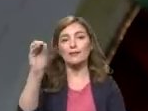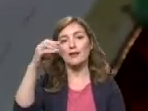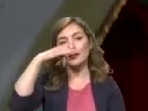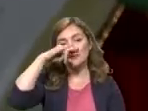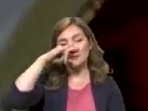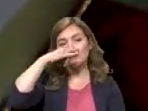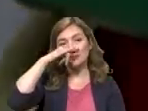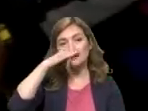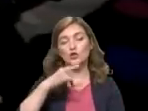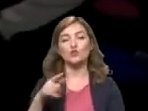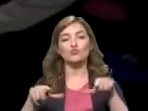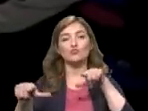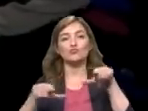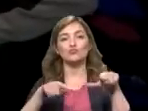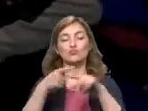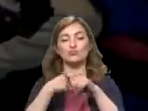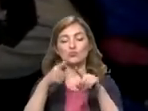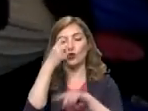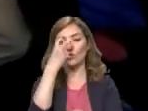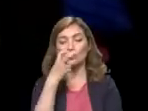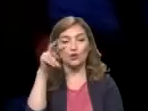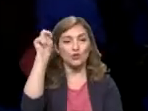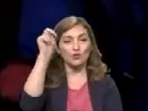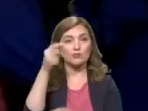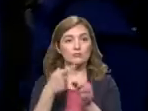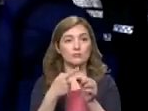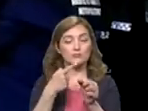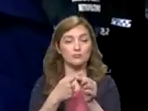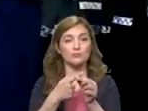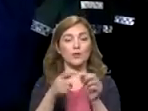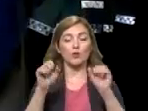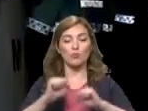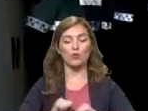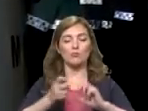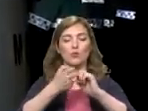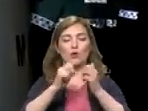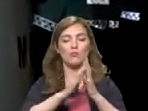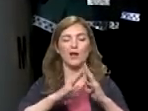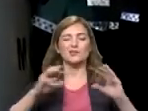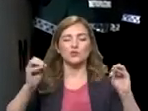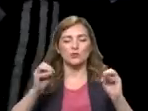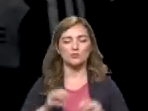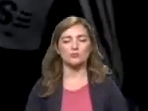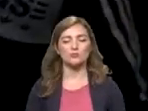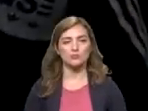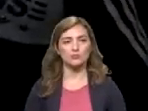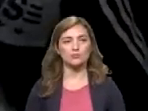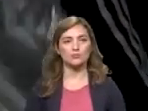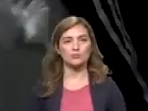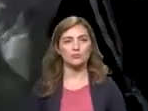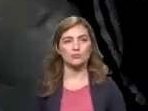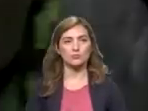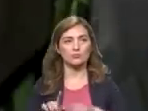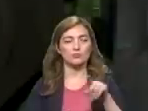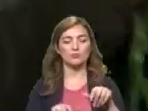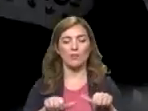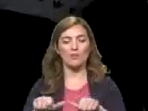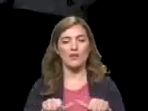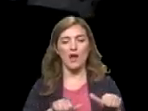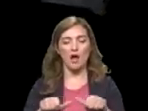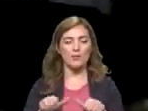niños. Fueron ubicados en varios hoteles en el norte de Quito hasta que puedan resolver su problema migratorio. Algunos están en los